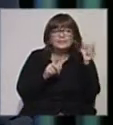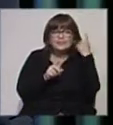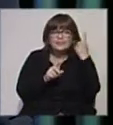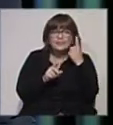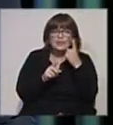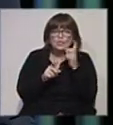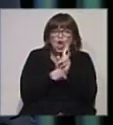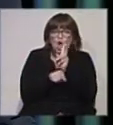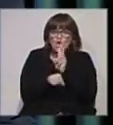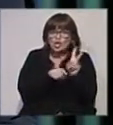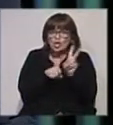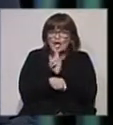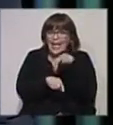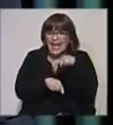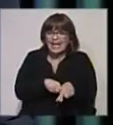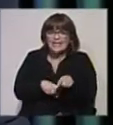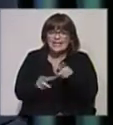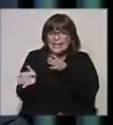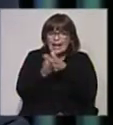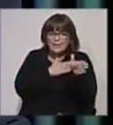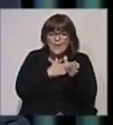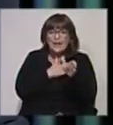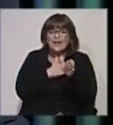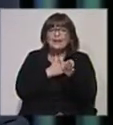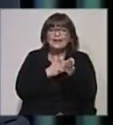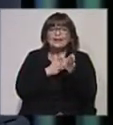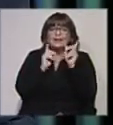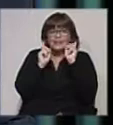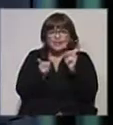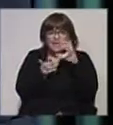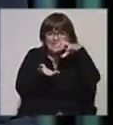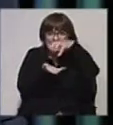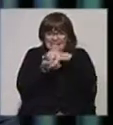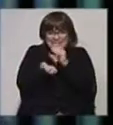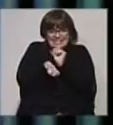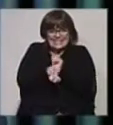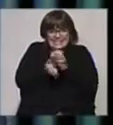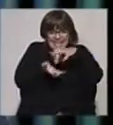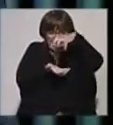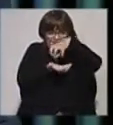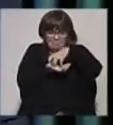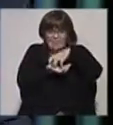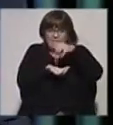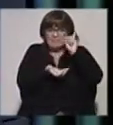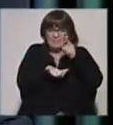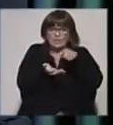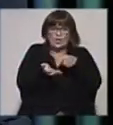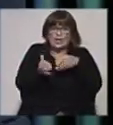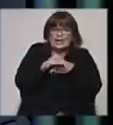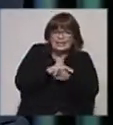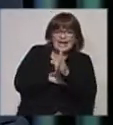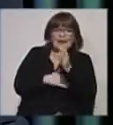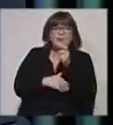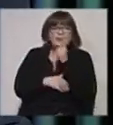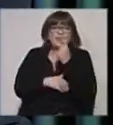por donde se escapó el Chapo y con acceso a la celda. Y nos daban, podía entrar solo un periodista